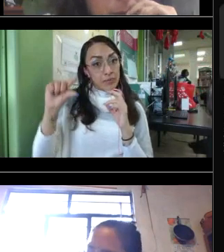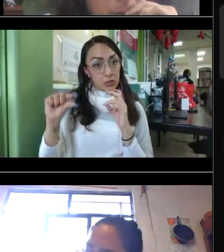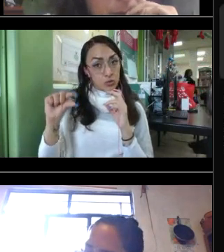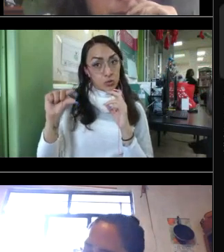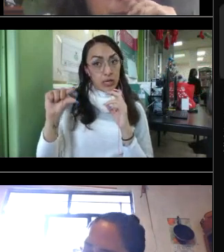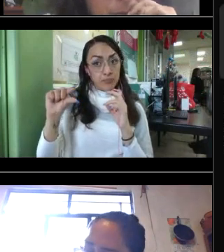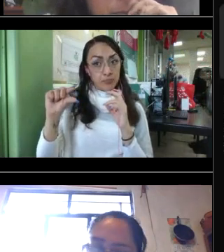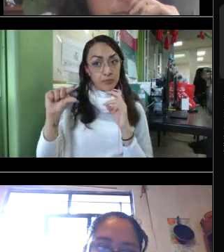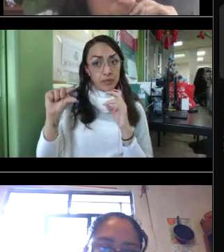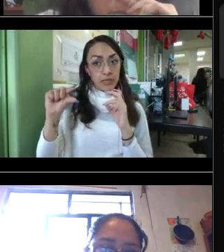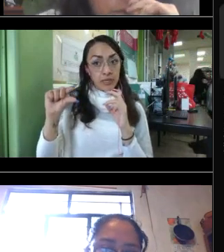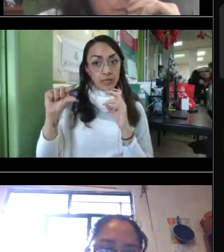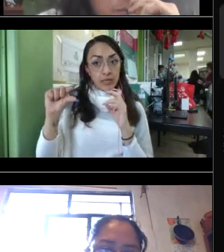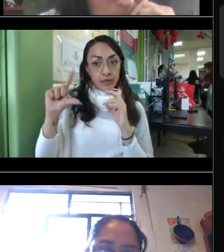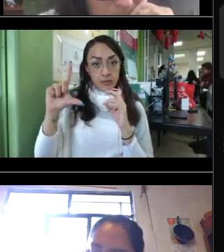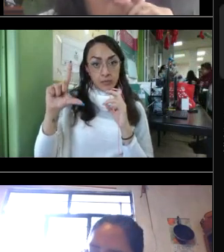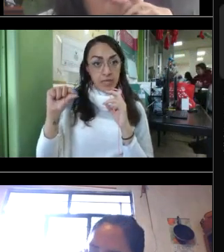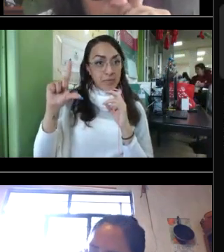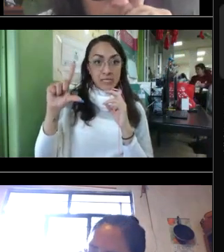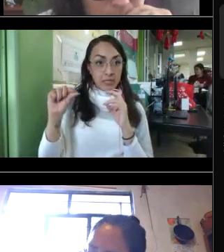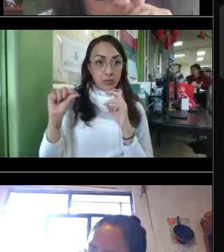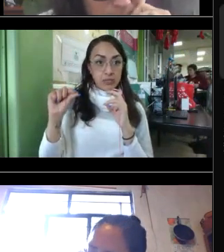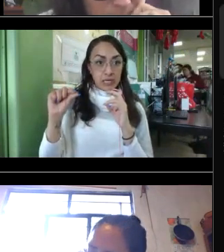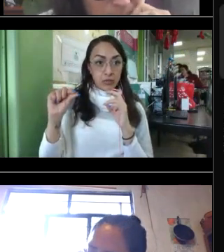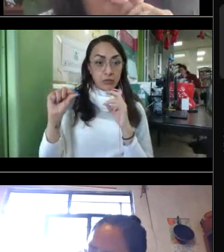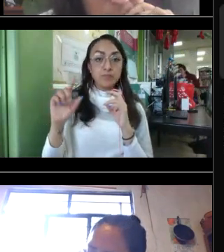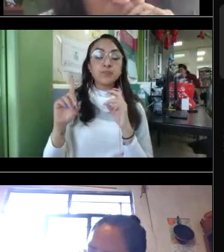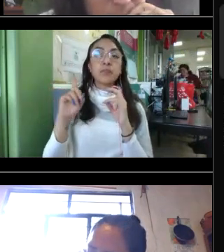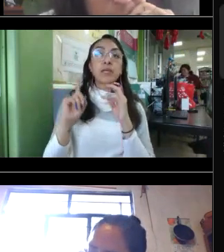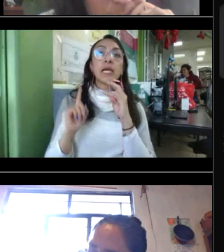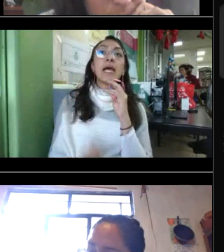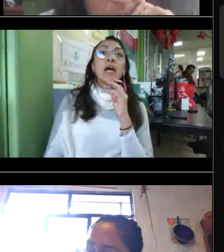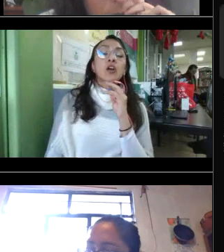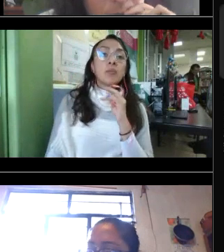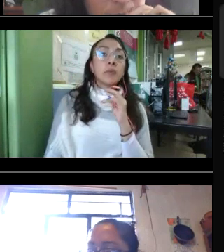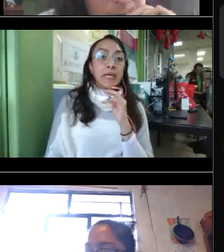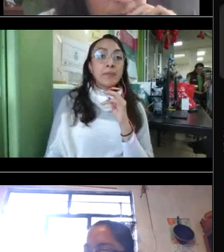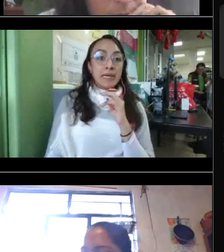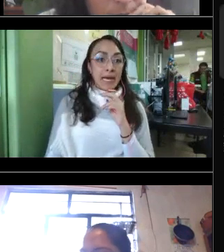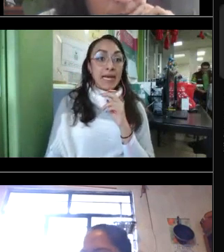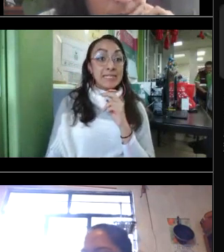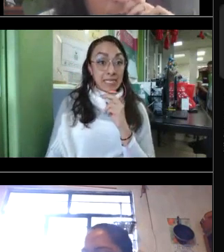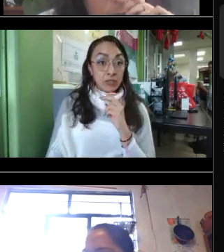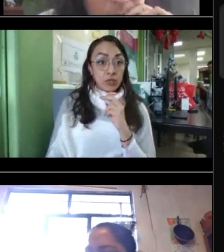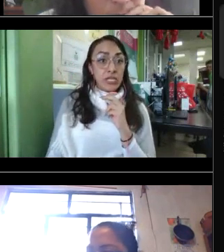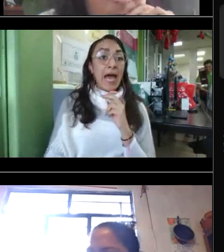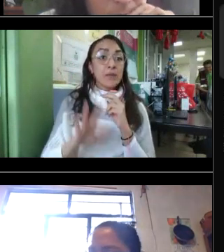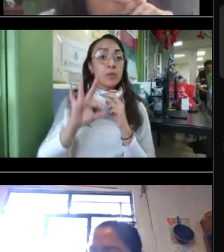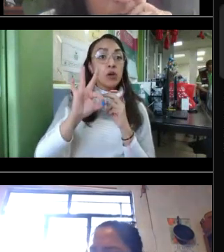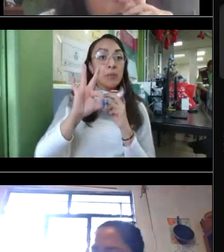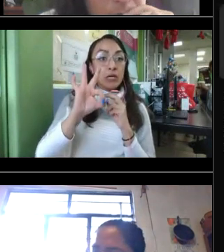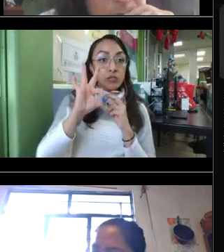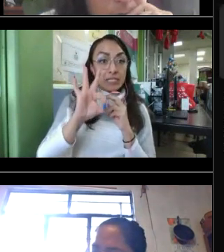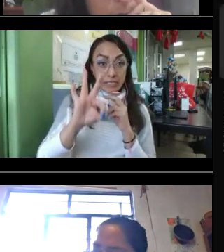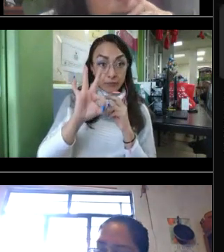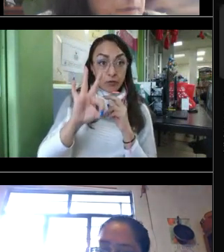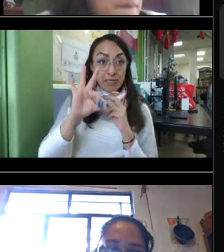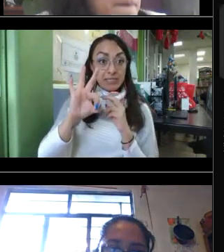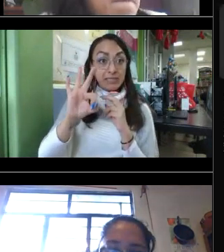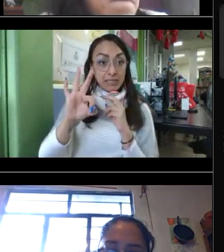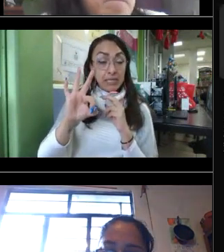mayúscula, minúscula. Nada más abriendo y cerrando. ¿Cómo voy a marcar acentos? Hay por lo